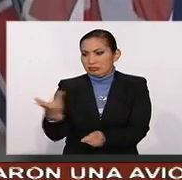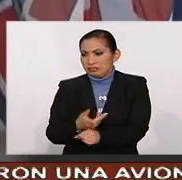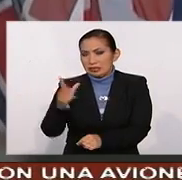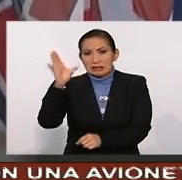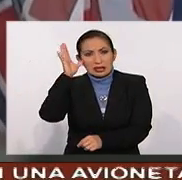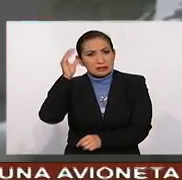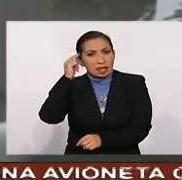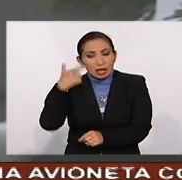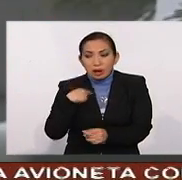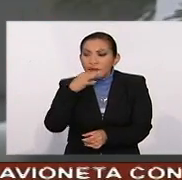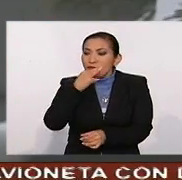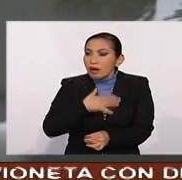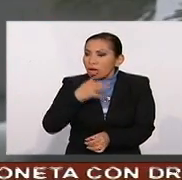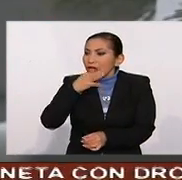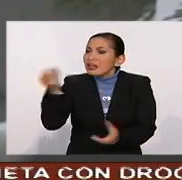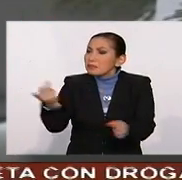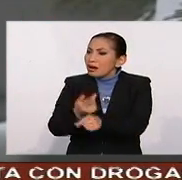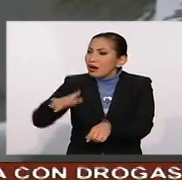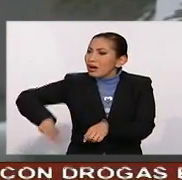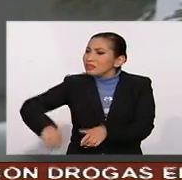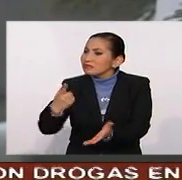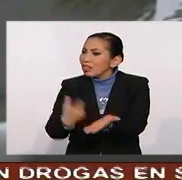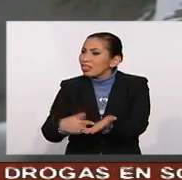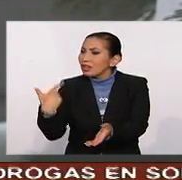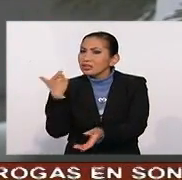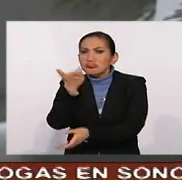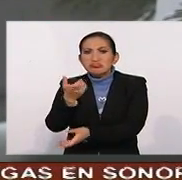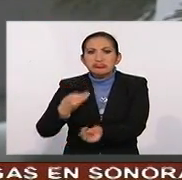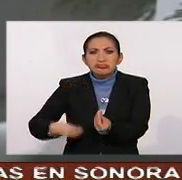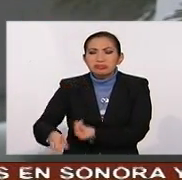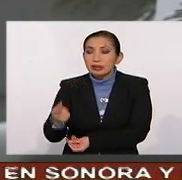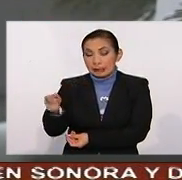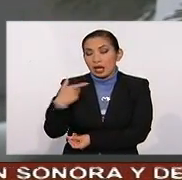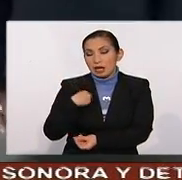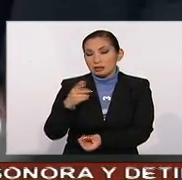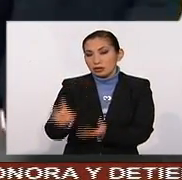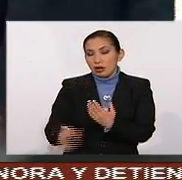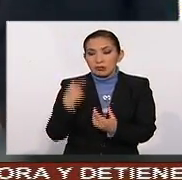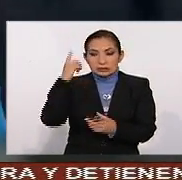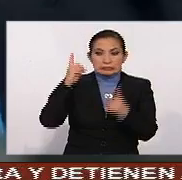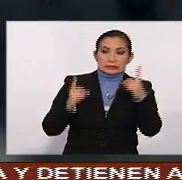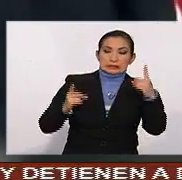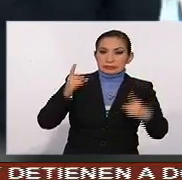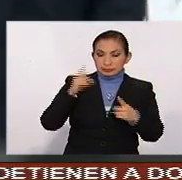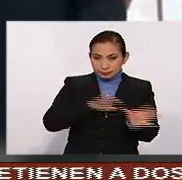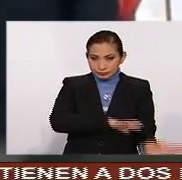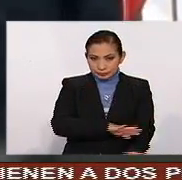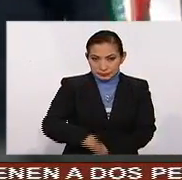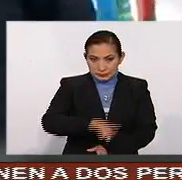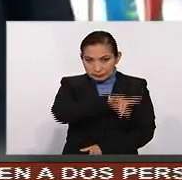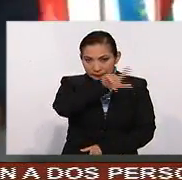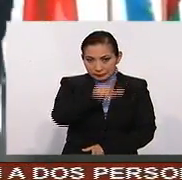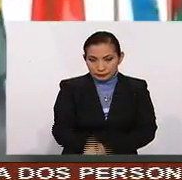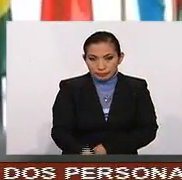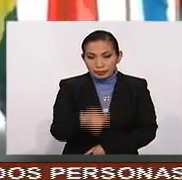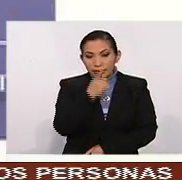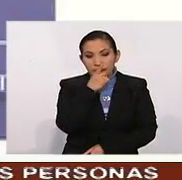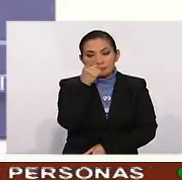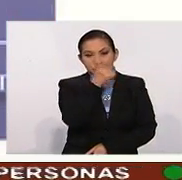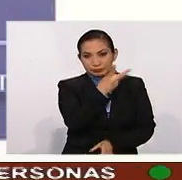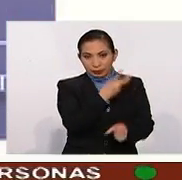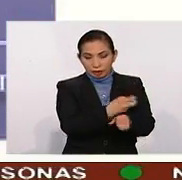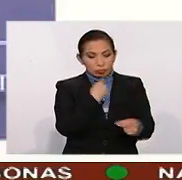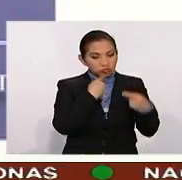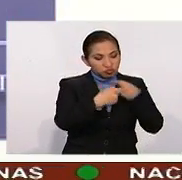que China no dé más información sobre su situación real, y que eso genera mucha especulación. Después, yo destacaría el